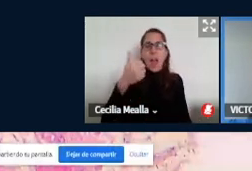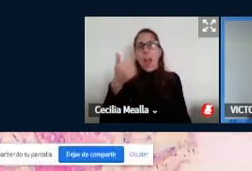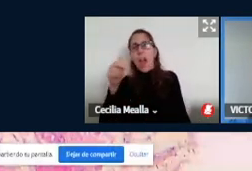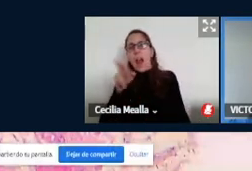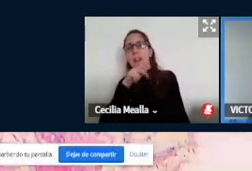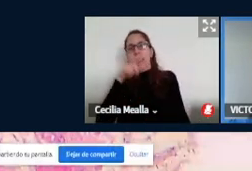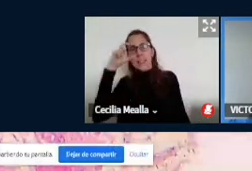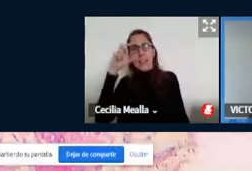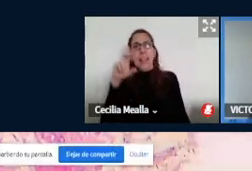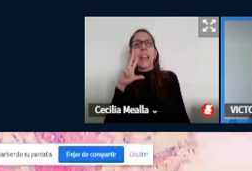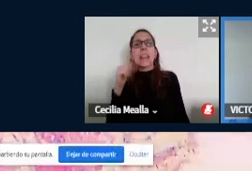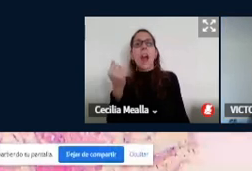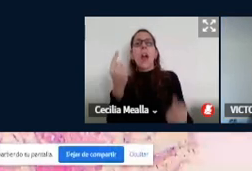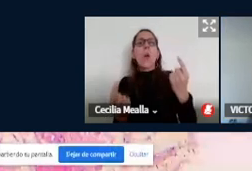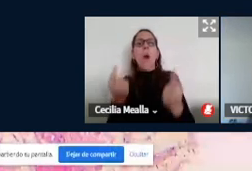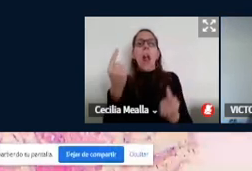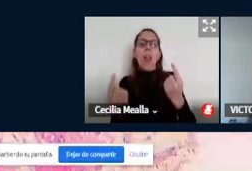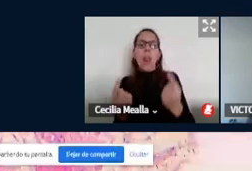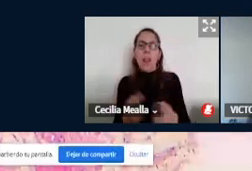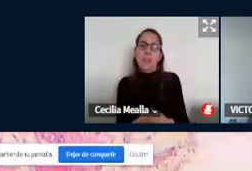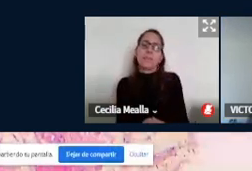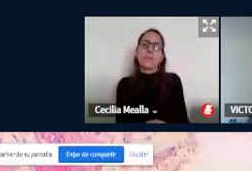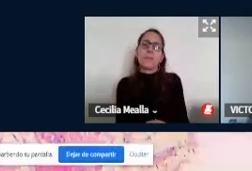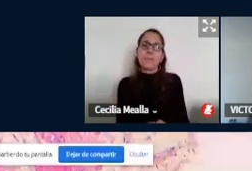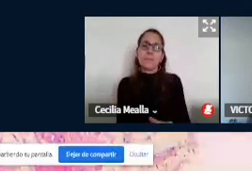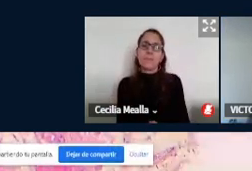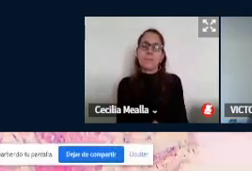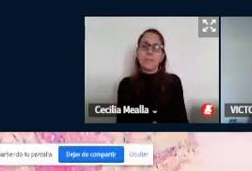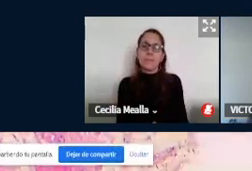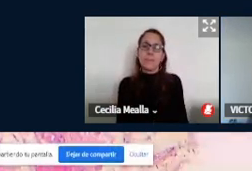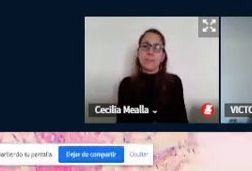Tendría que poner una encuesta. Mm.